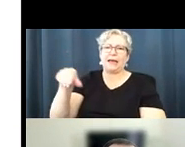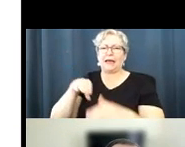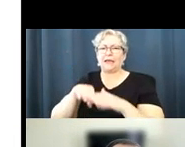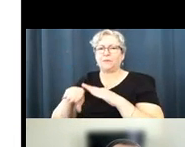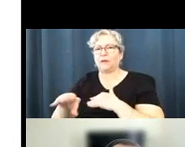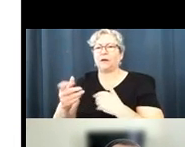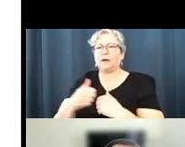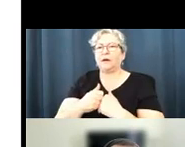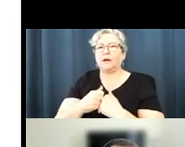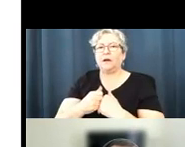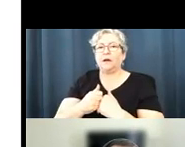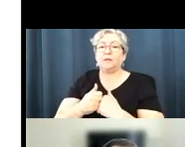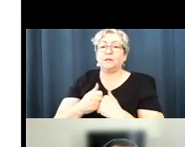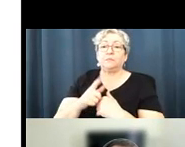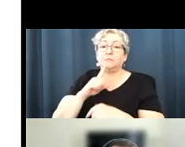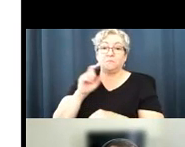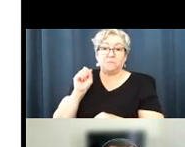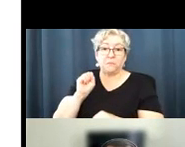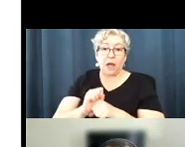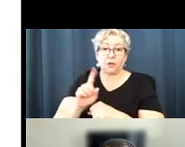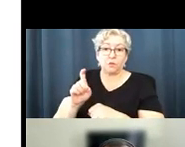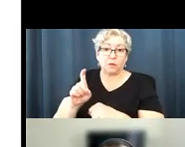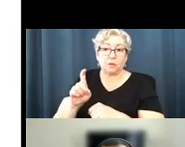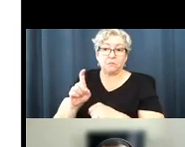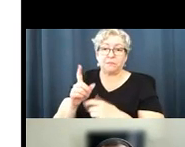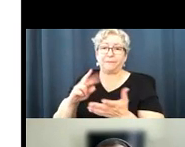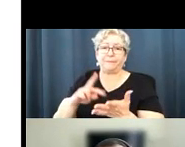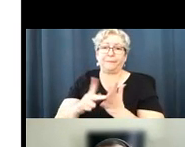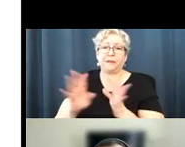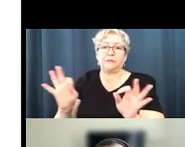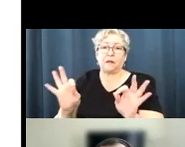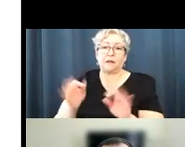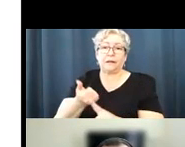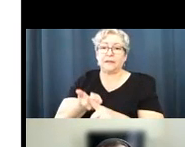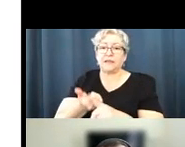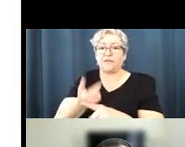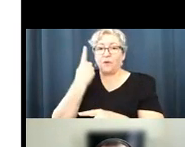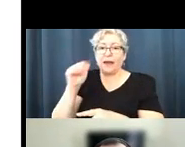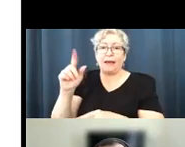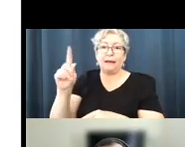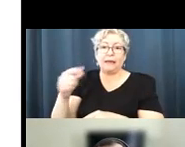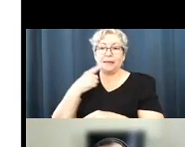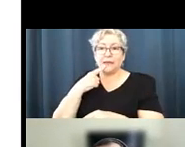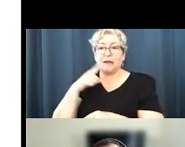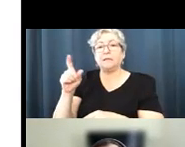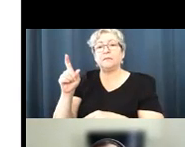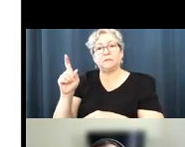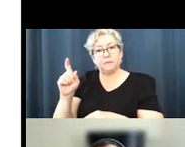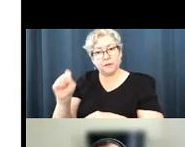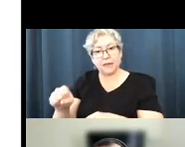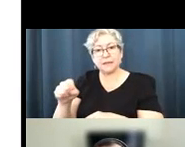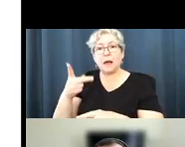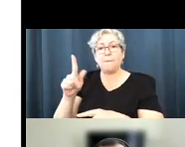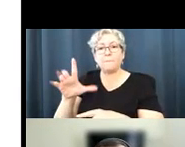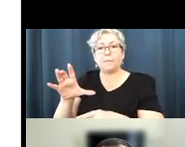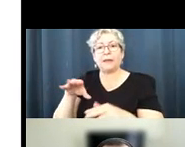accesible, tiene que cumplir con el ADA. Y eso verdaderamente no tiene sentido, porque verdaderamente el ADA dice